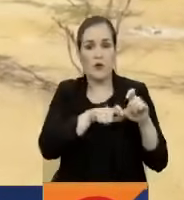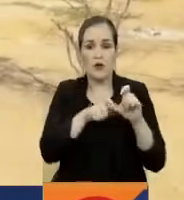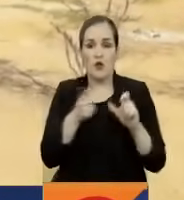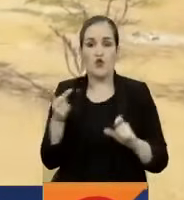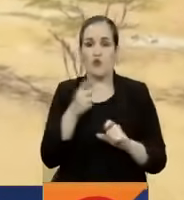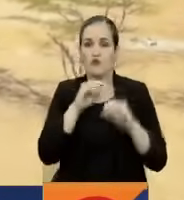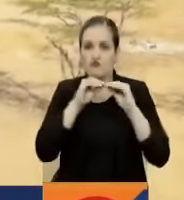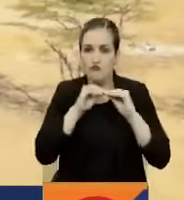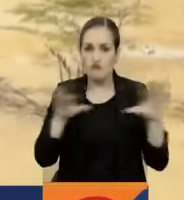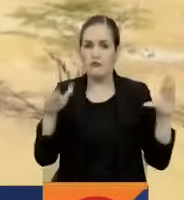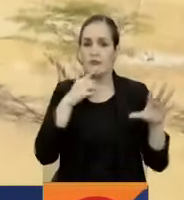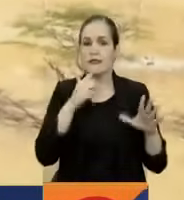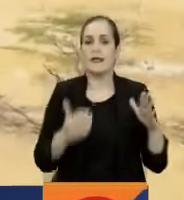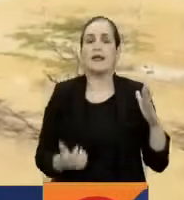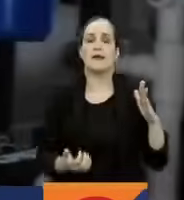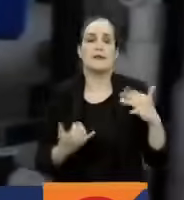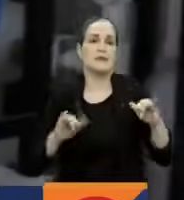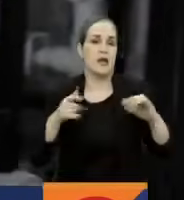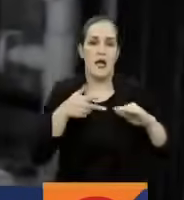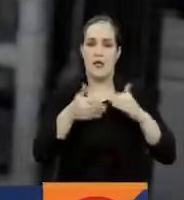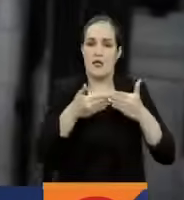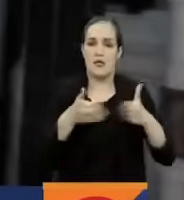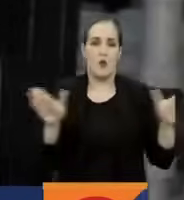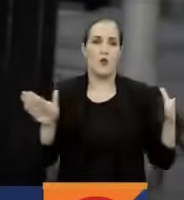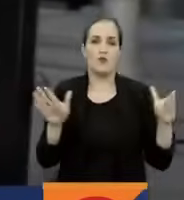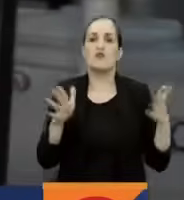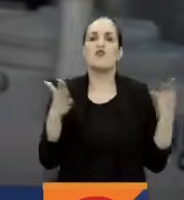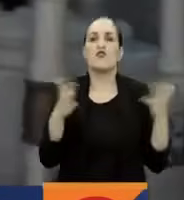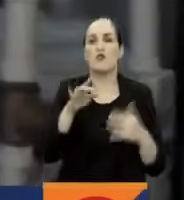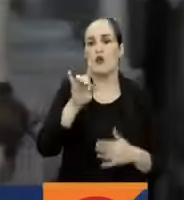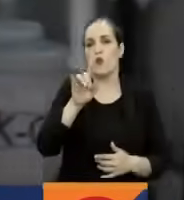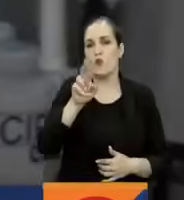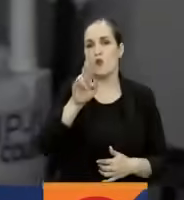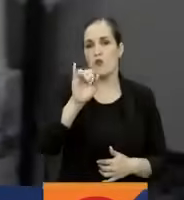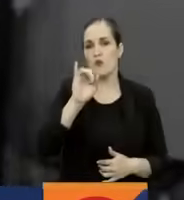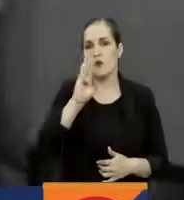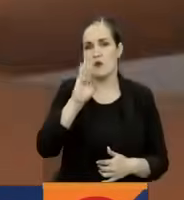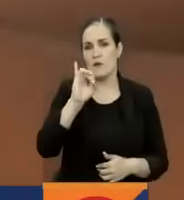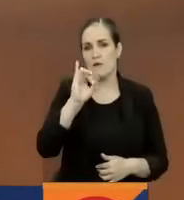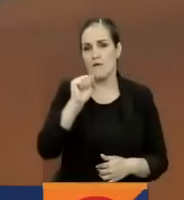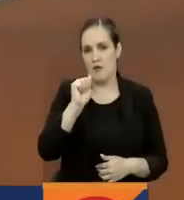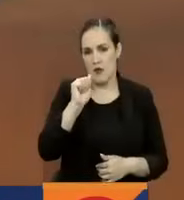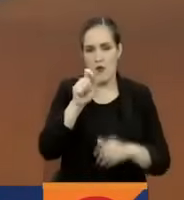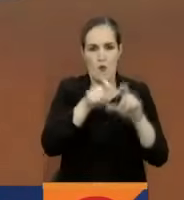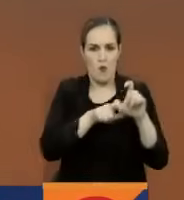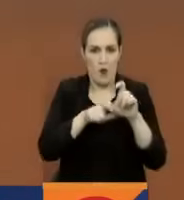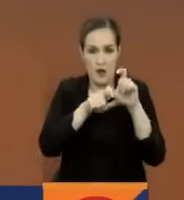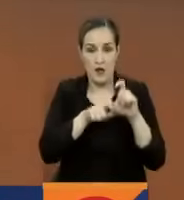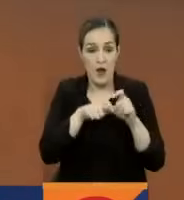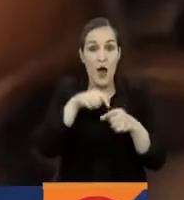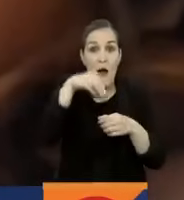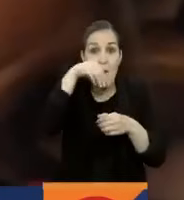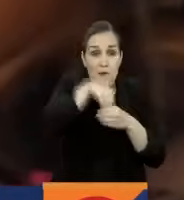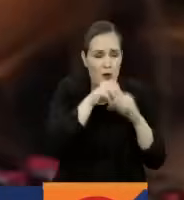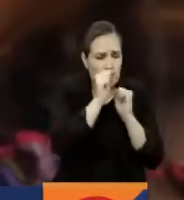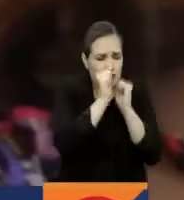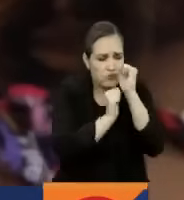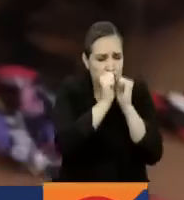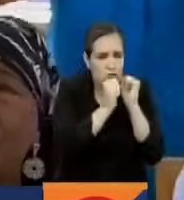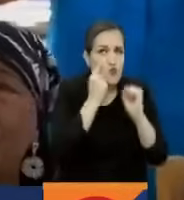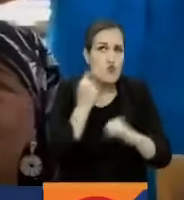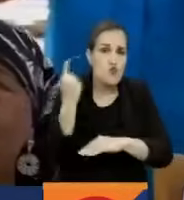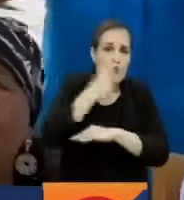entrega de un centro de abastecimiento de agua potable en uribia la guajira este centro tiene la capacidad de producir 30,000 l de agua por